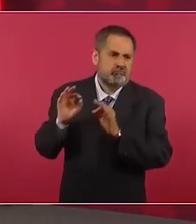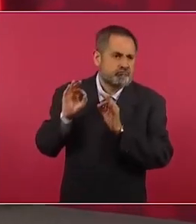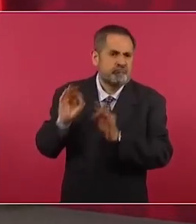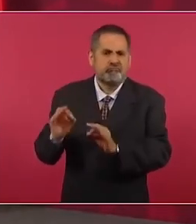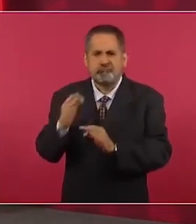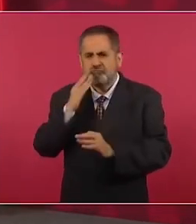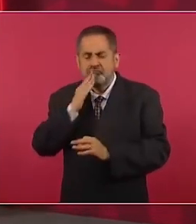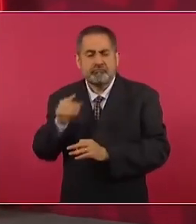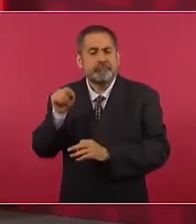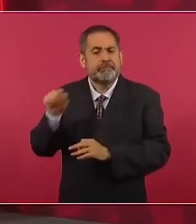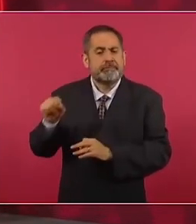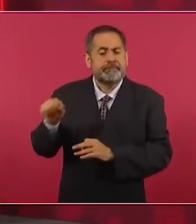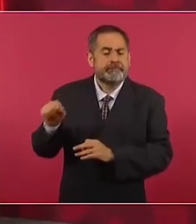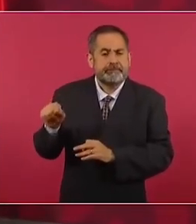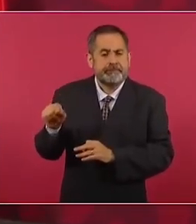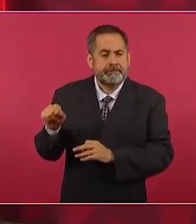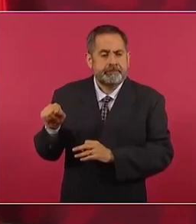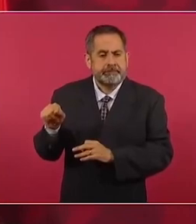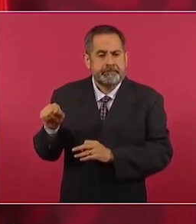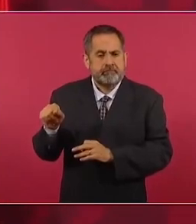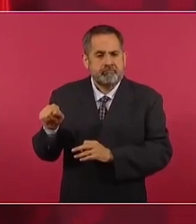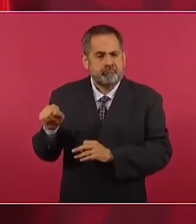con